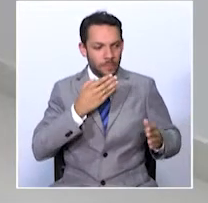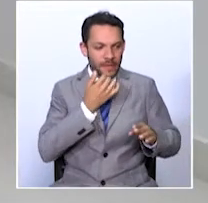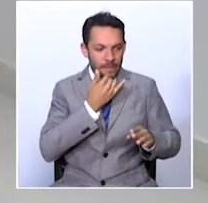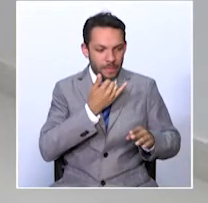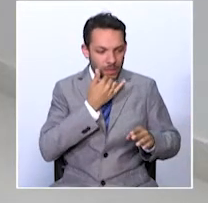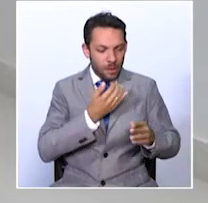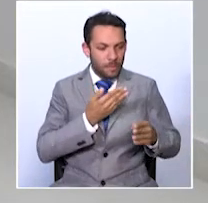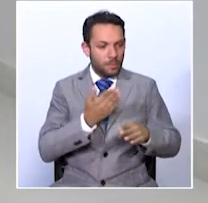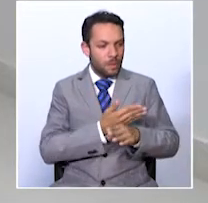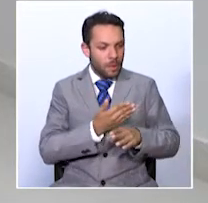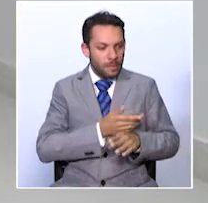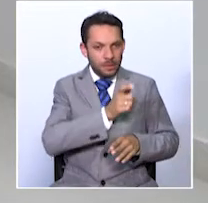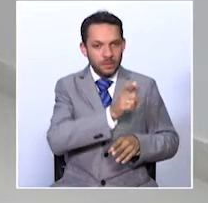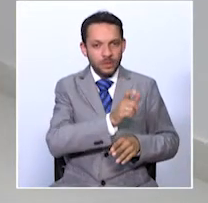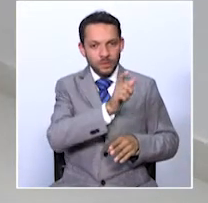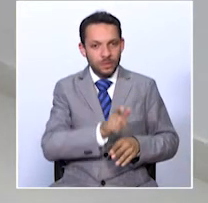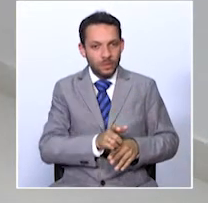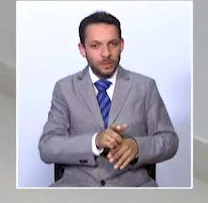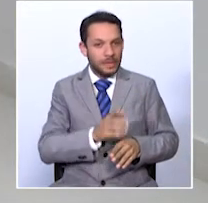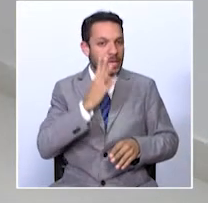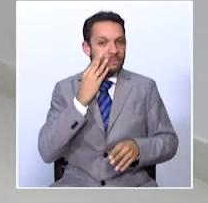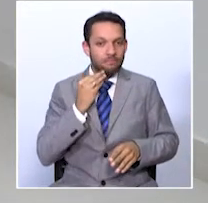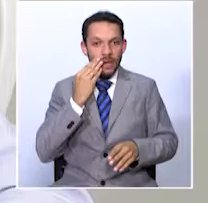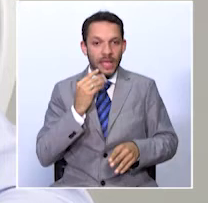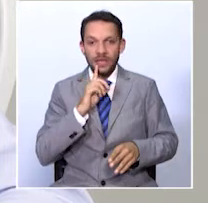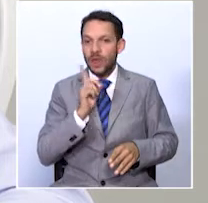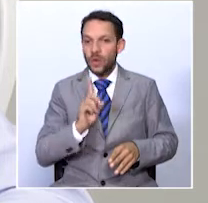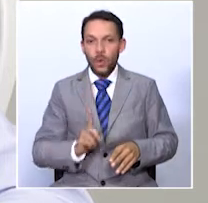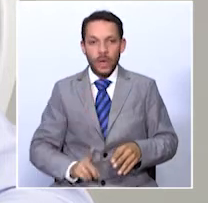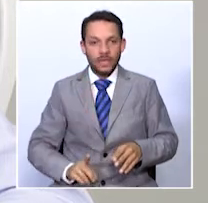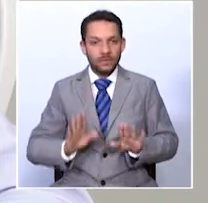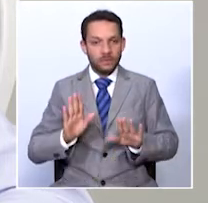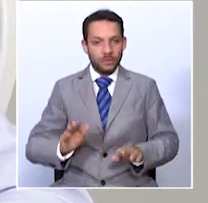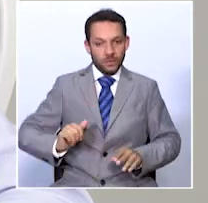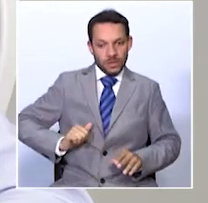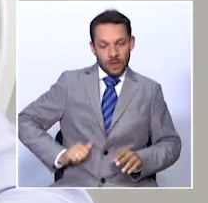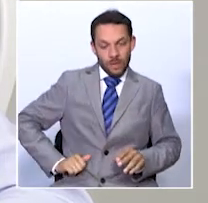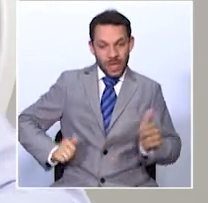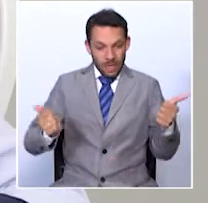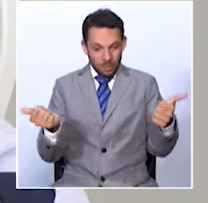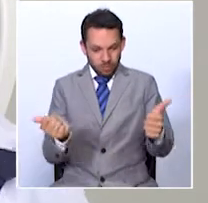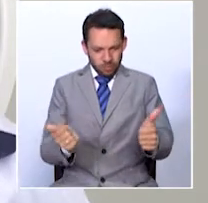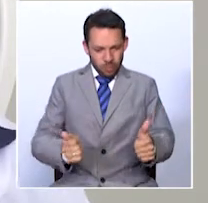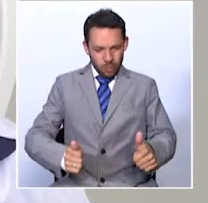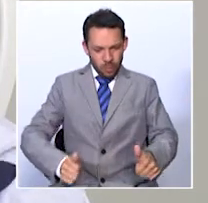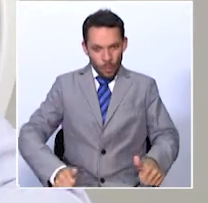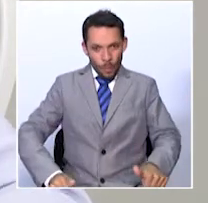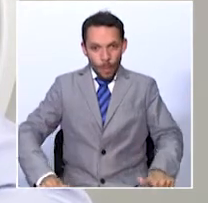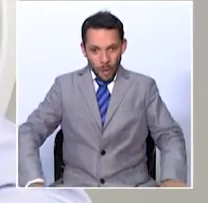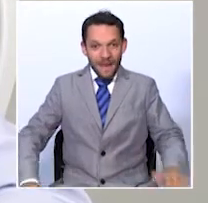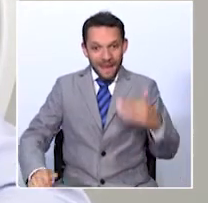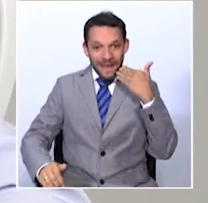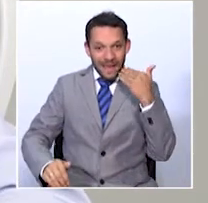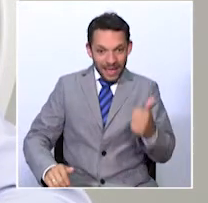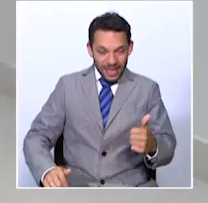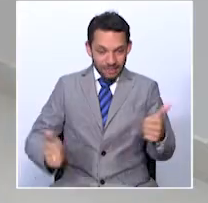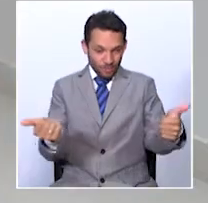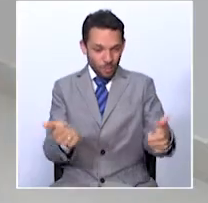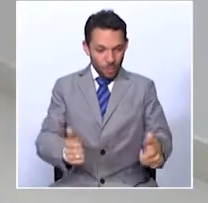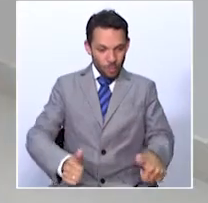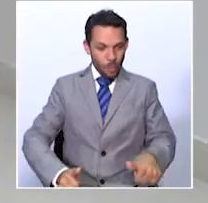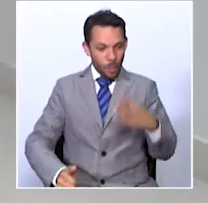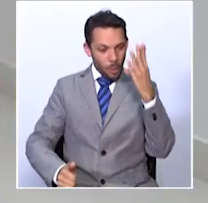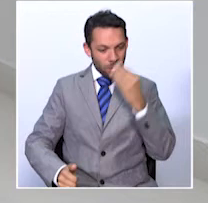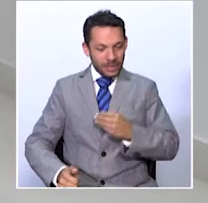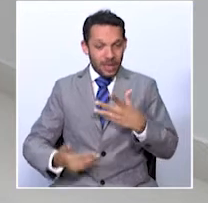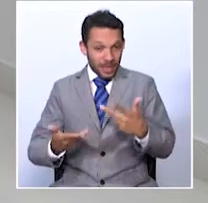están en personas que no tienen la experiencia en el tema de la cirugía plástica y la cantidad de complicaciones.